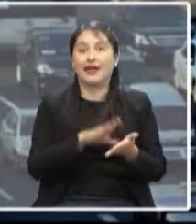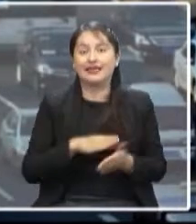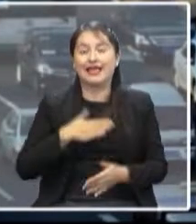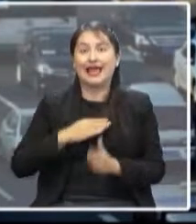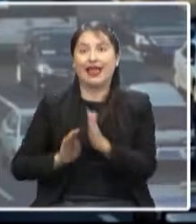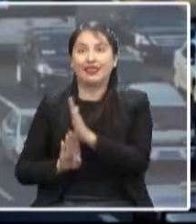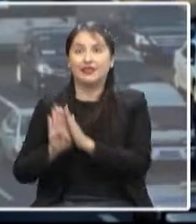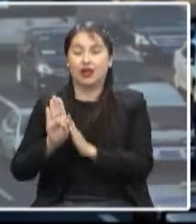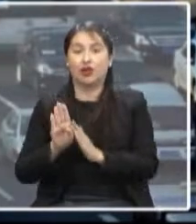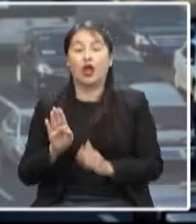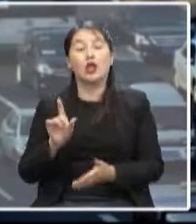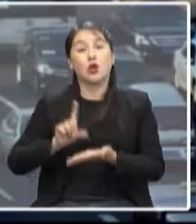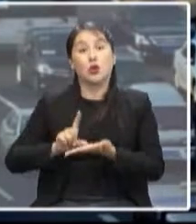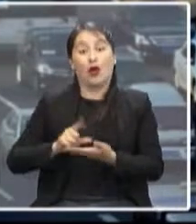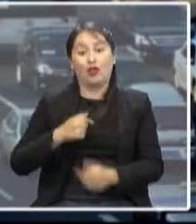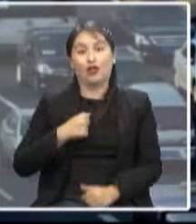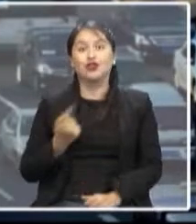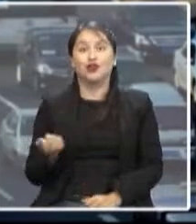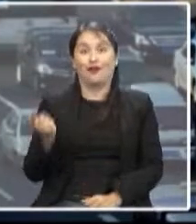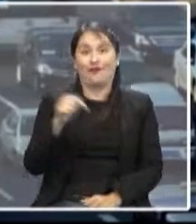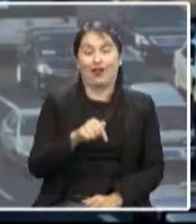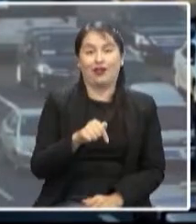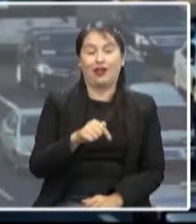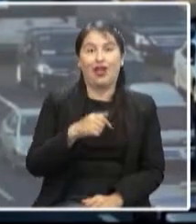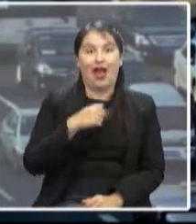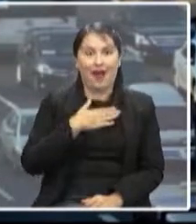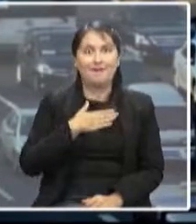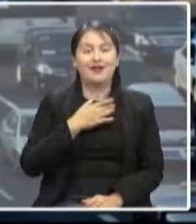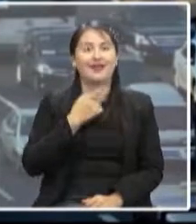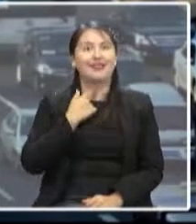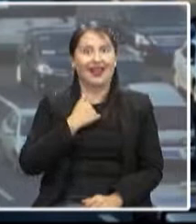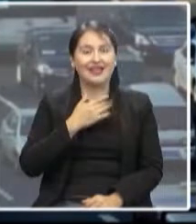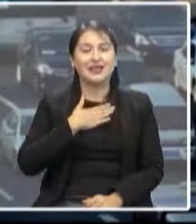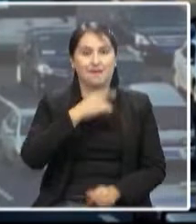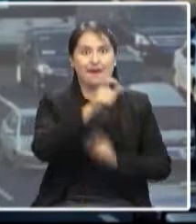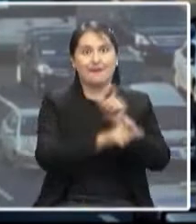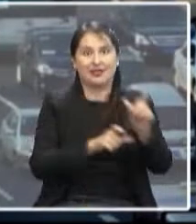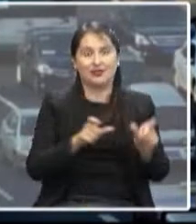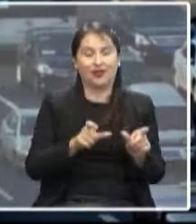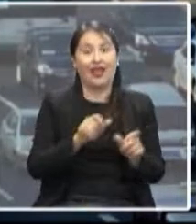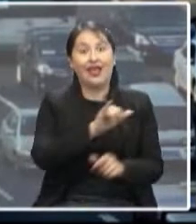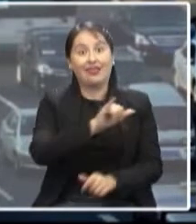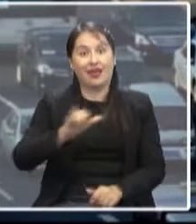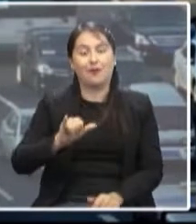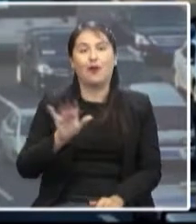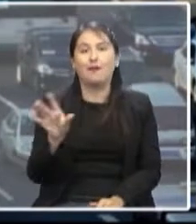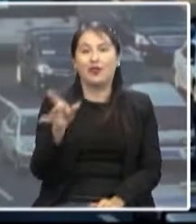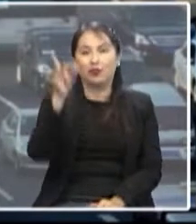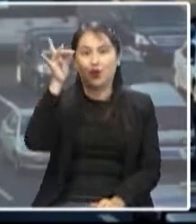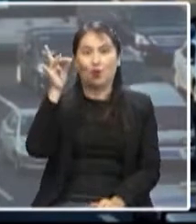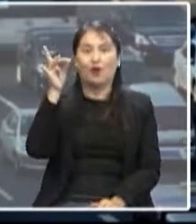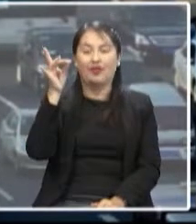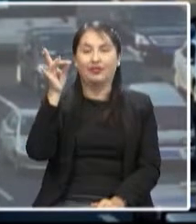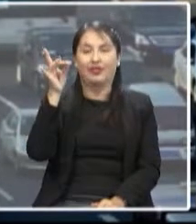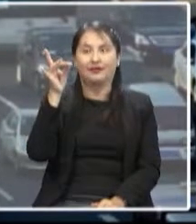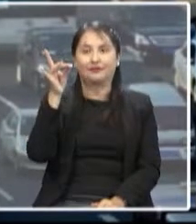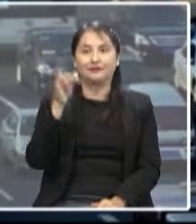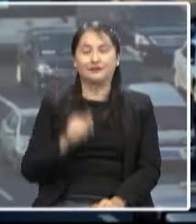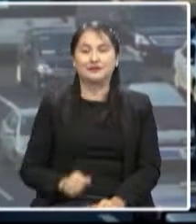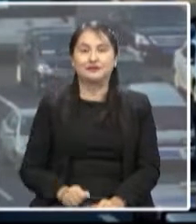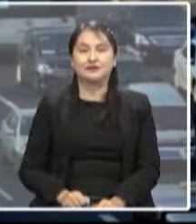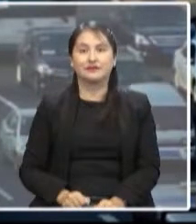vengo, donde a mí me importa mi gente. Y luego nos dimos cuenta que